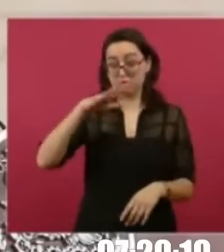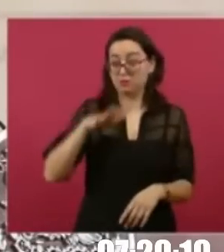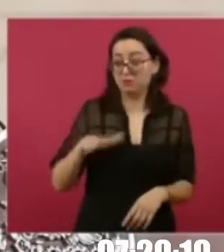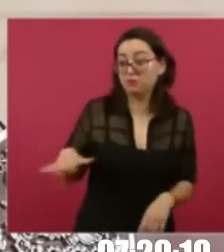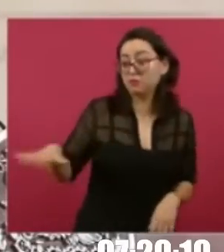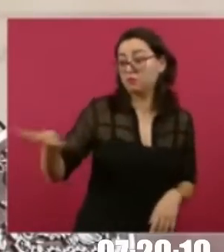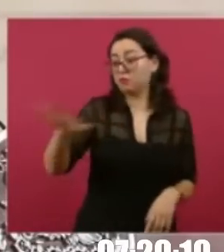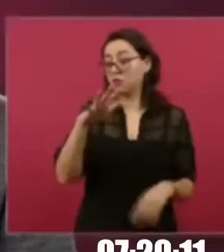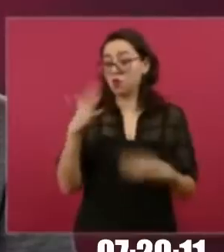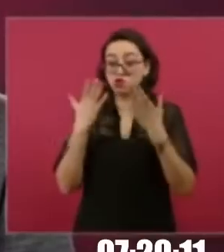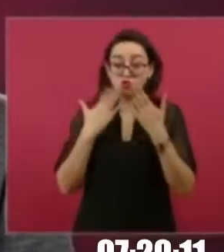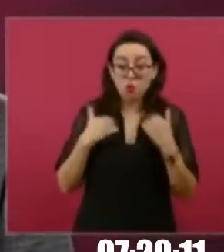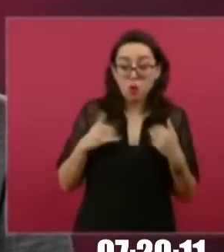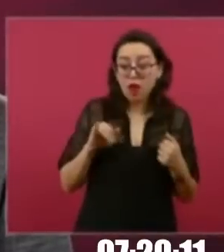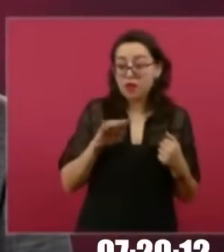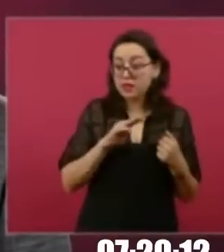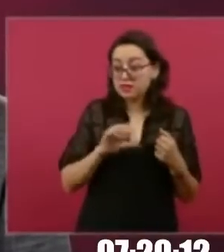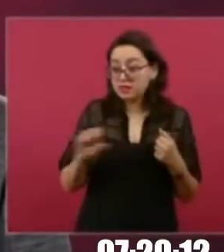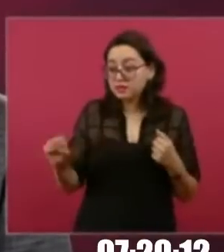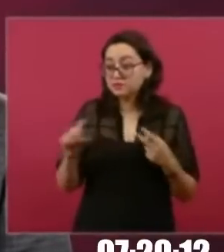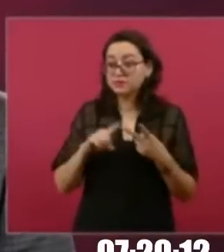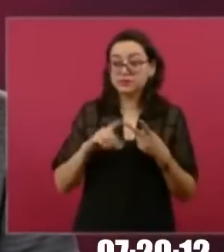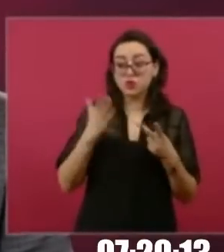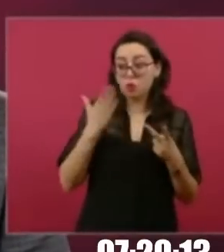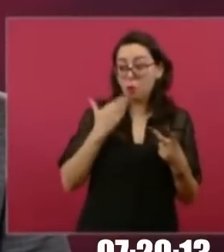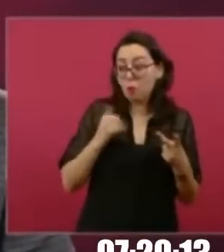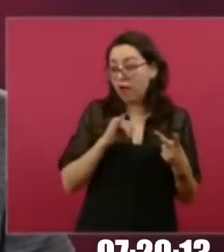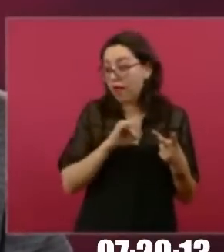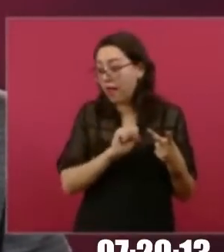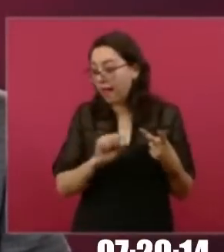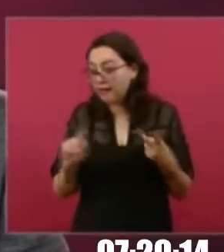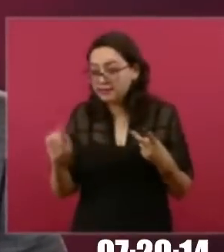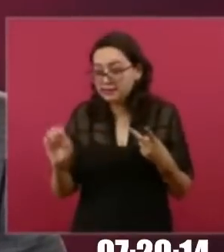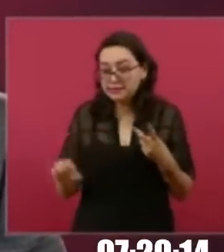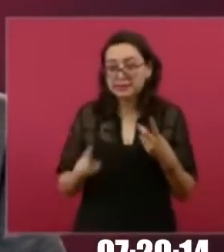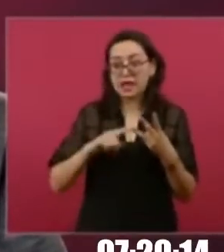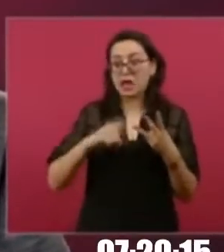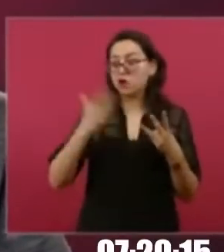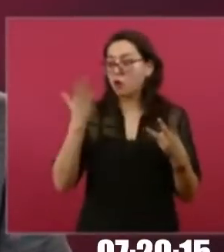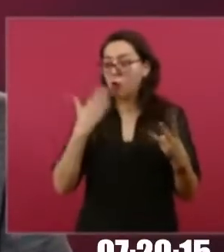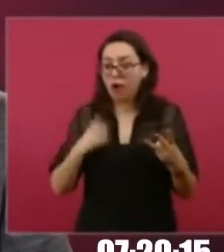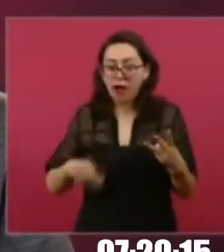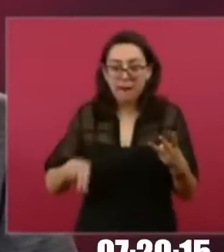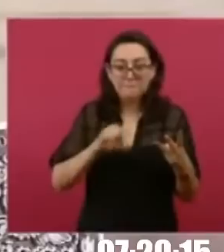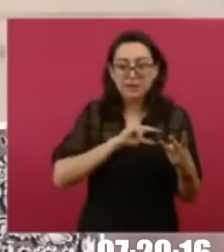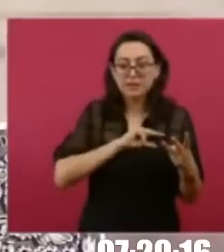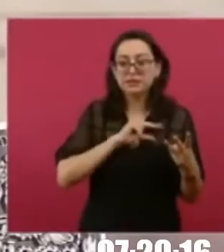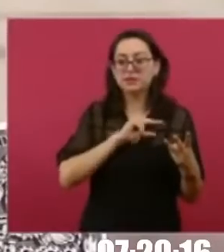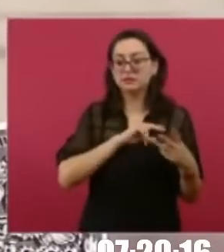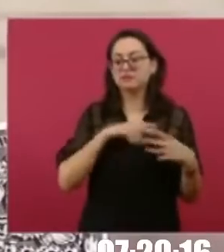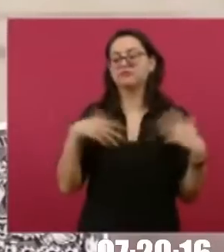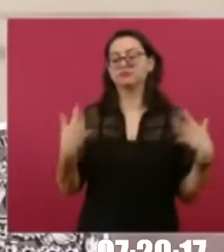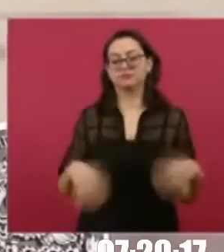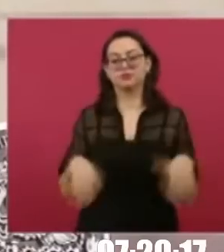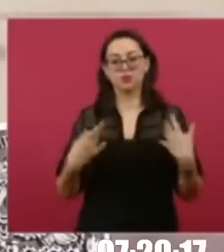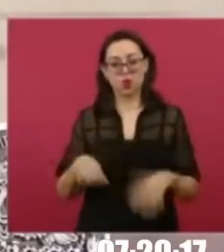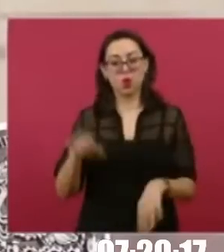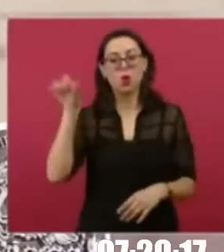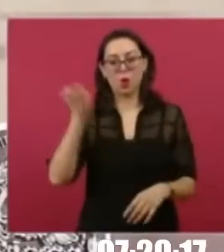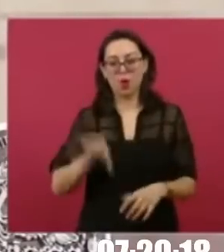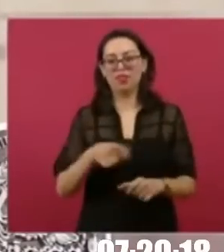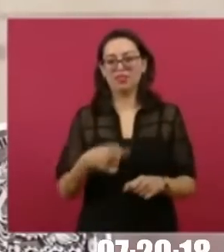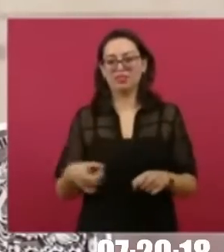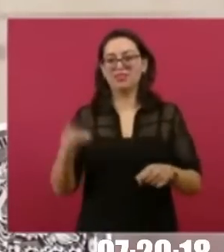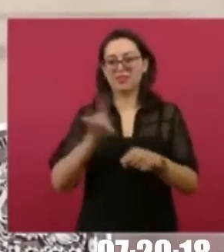mencionado puntualmente el señor presidente solo precisar que al Amparo de la Reforma la Ley General de Salud